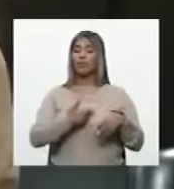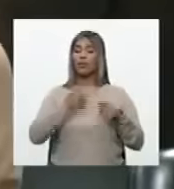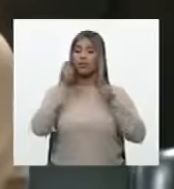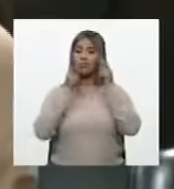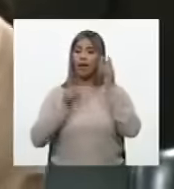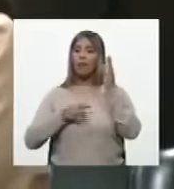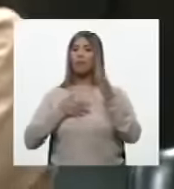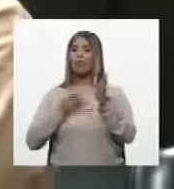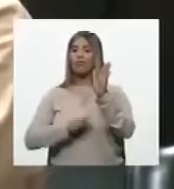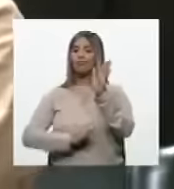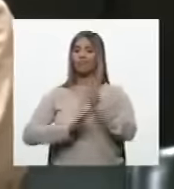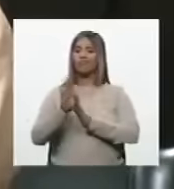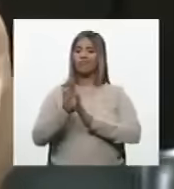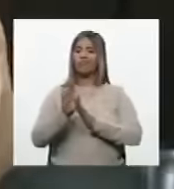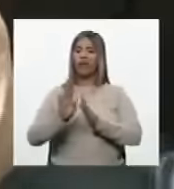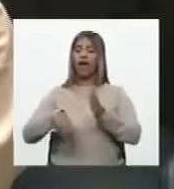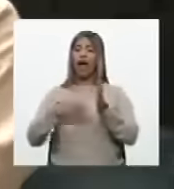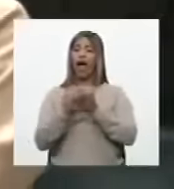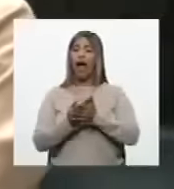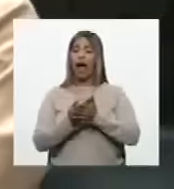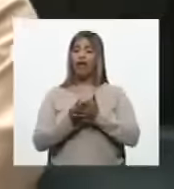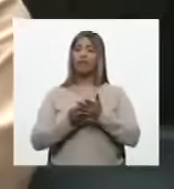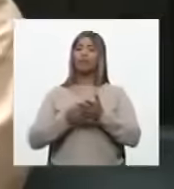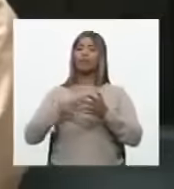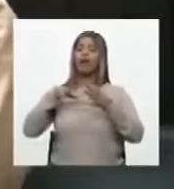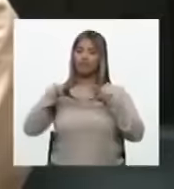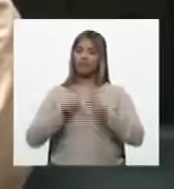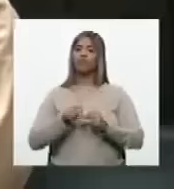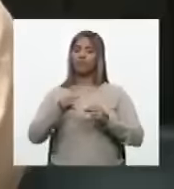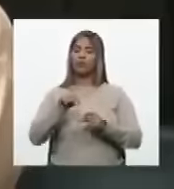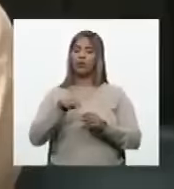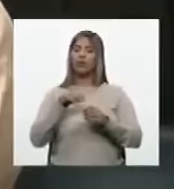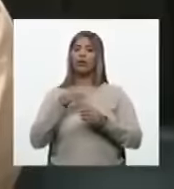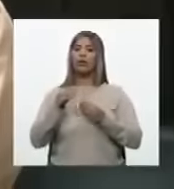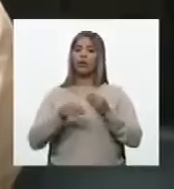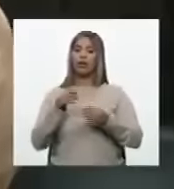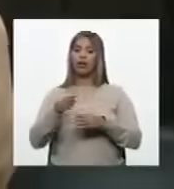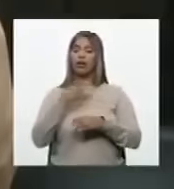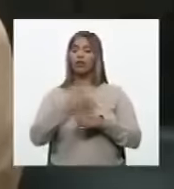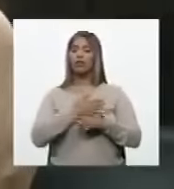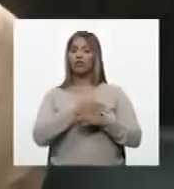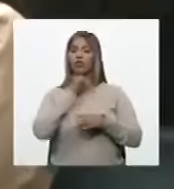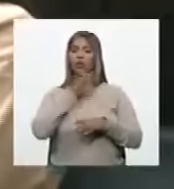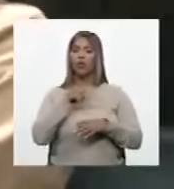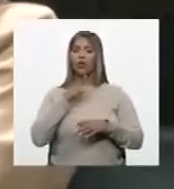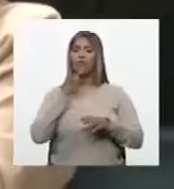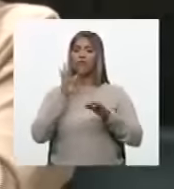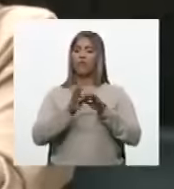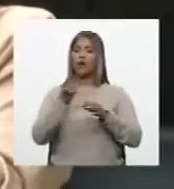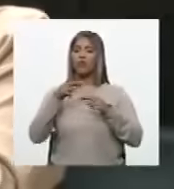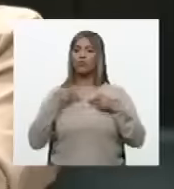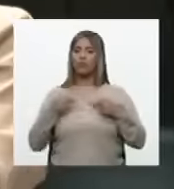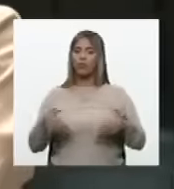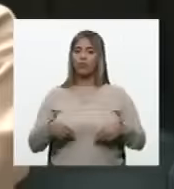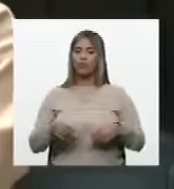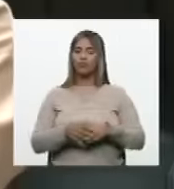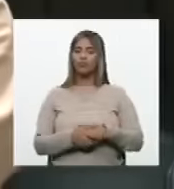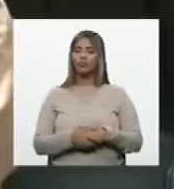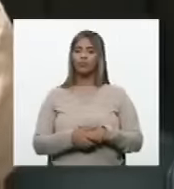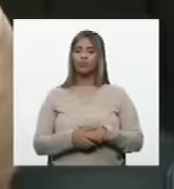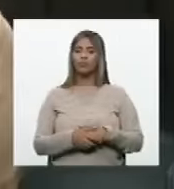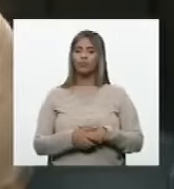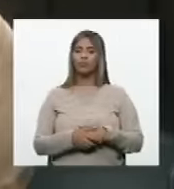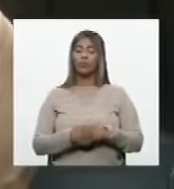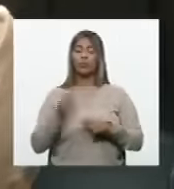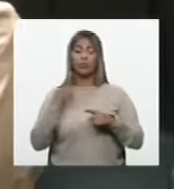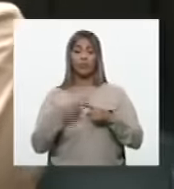avanzar hasta consolidar eso que es y era en ese momento esperanza para la humanidad.